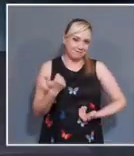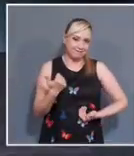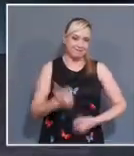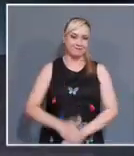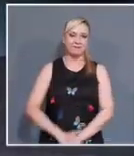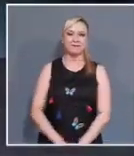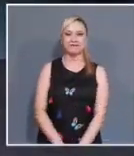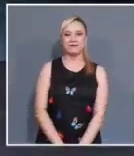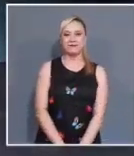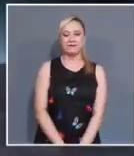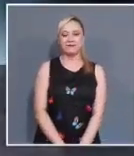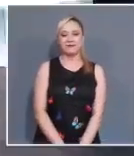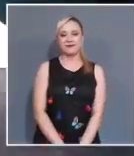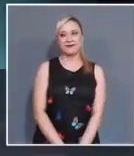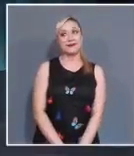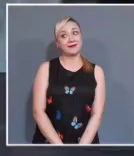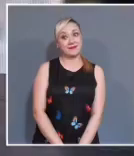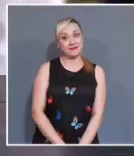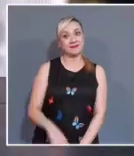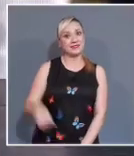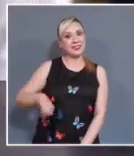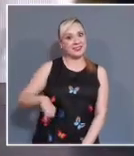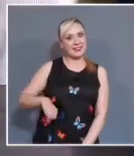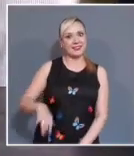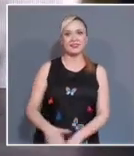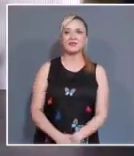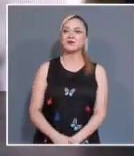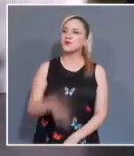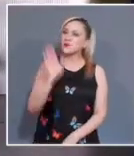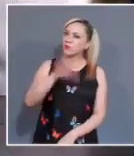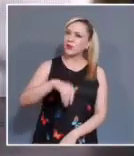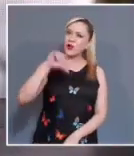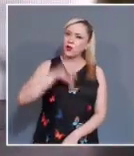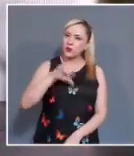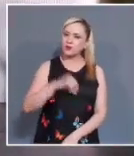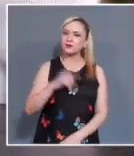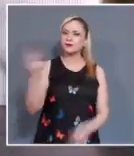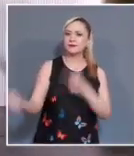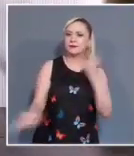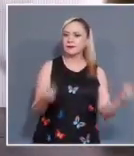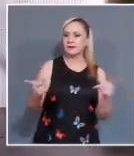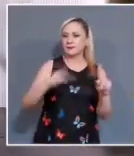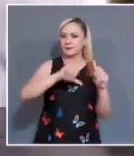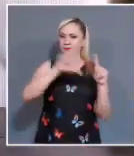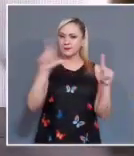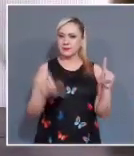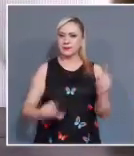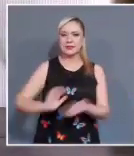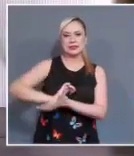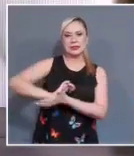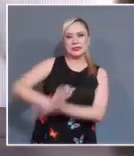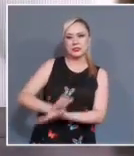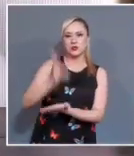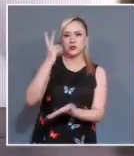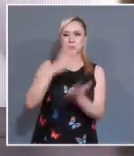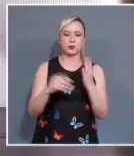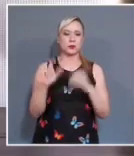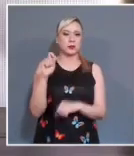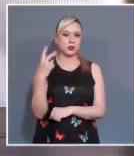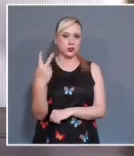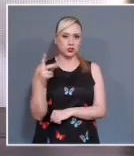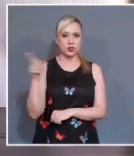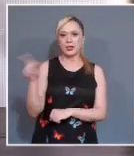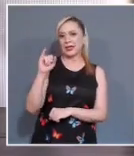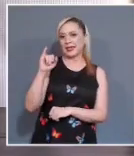Muchas gracias, Lorena. Mire, hoy estuvimos pendientes de la presentación de la encuesta sobre discriminación 2022 del INEGI. Ahí se destacó que